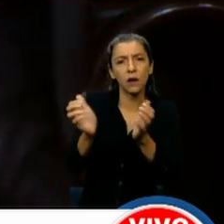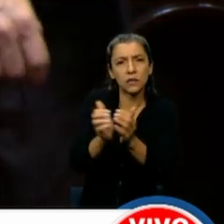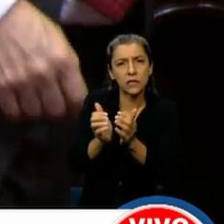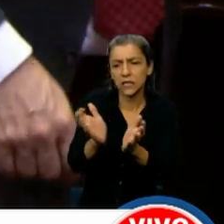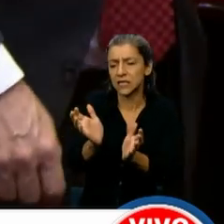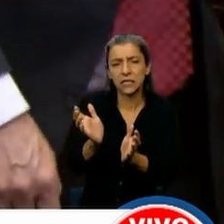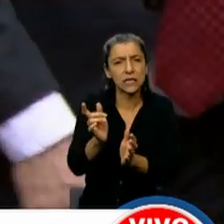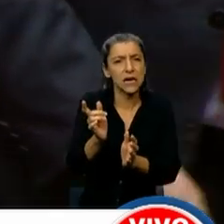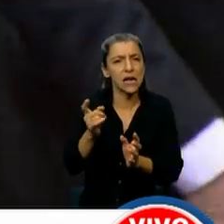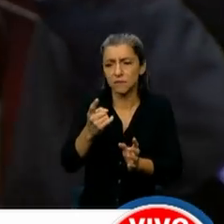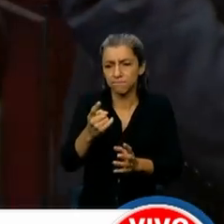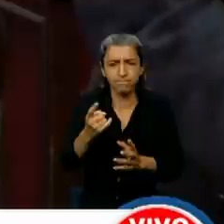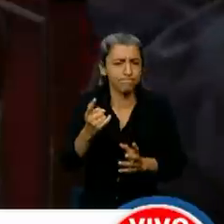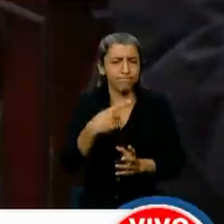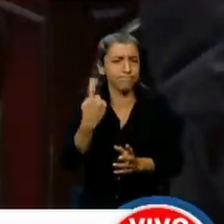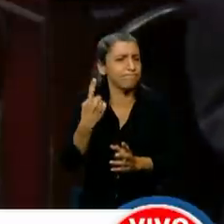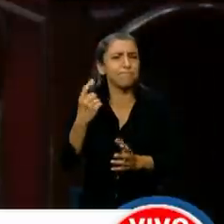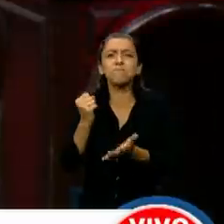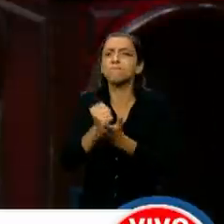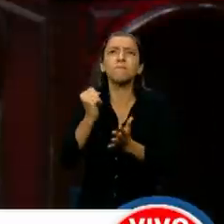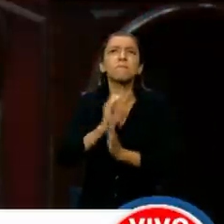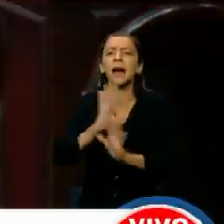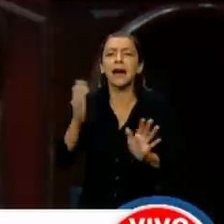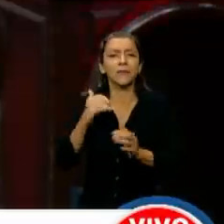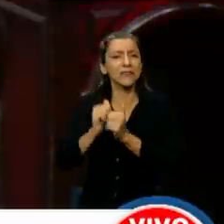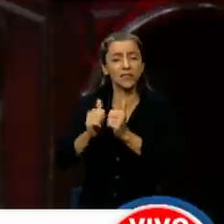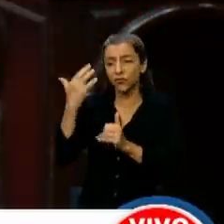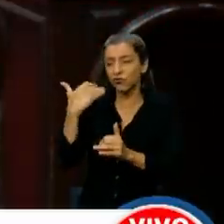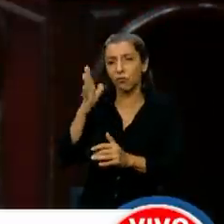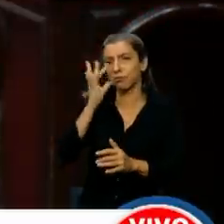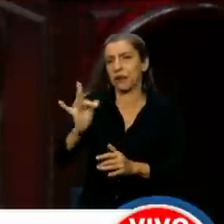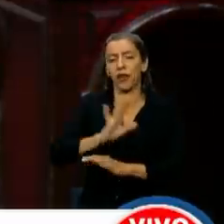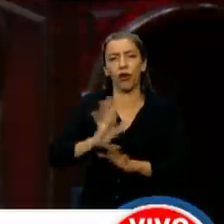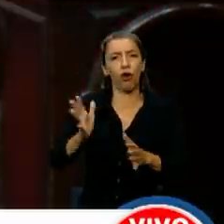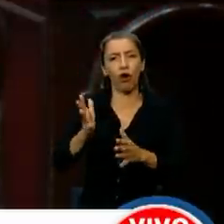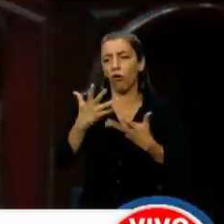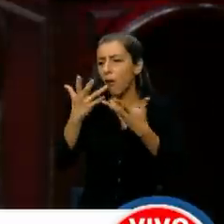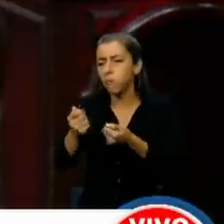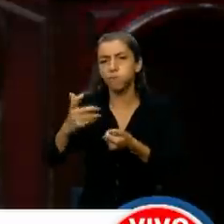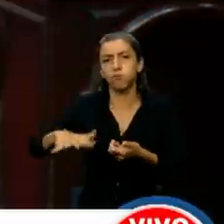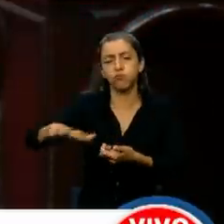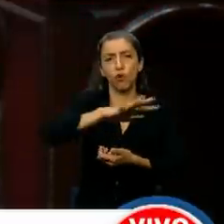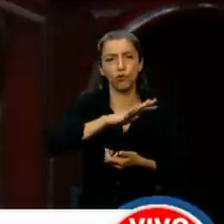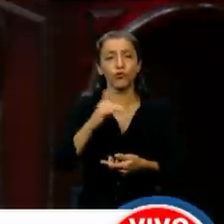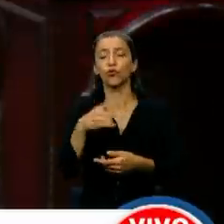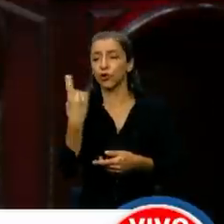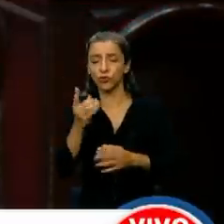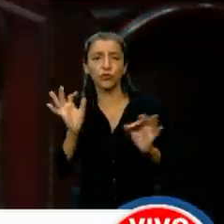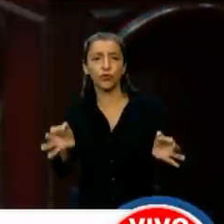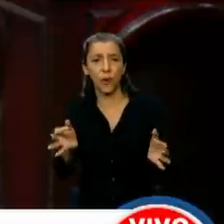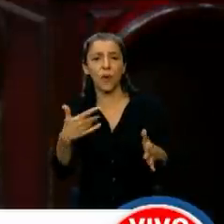en estas bancas y si hoy estamos observando la mejora de muchos indicadores de la actividad económica